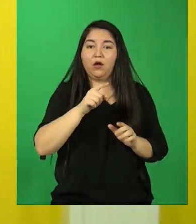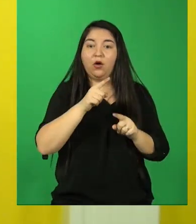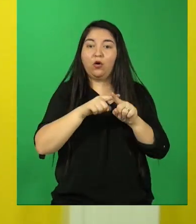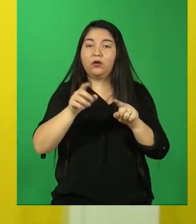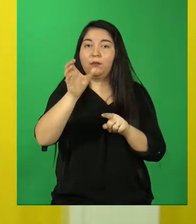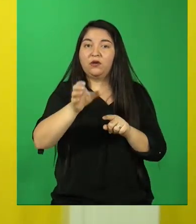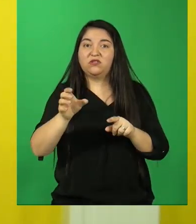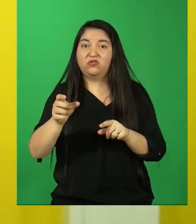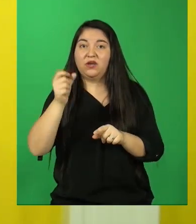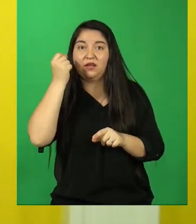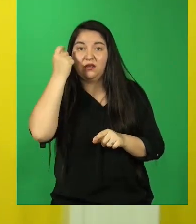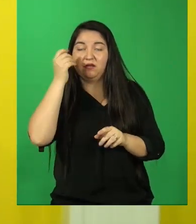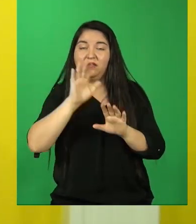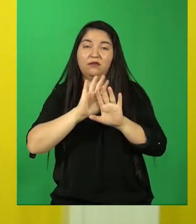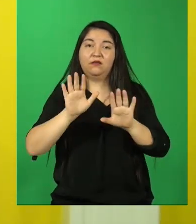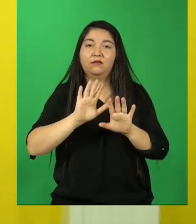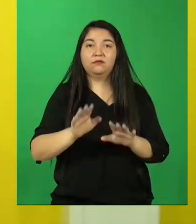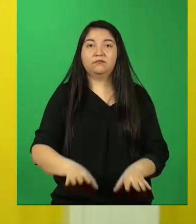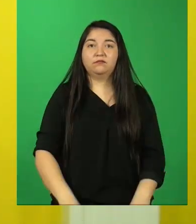incomprendido.